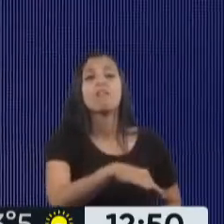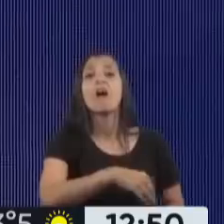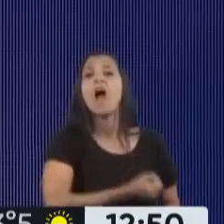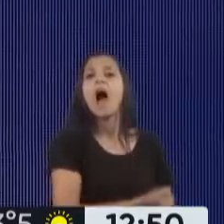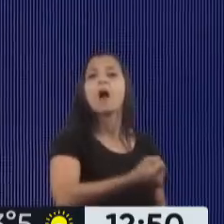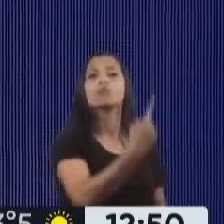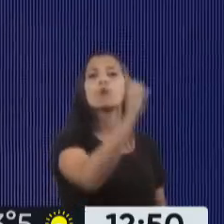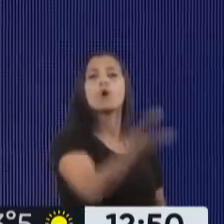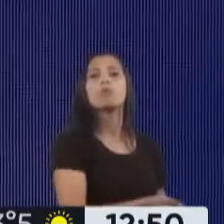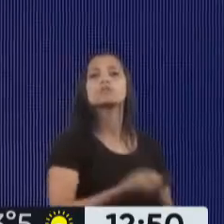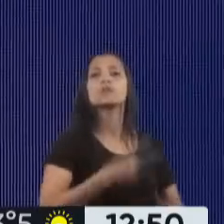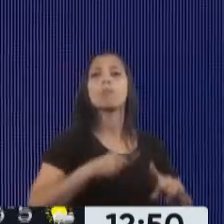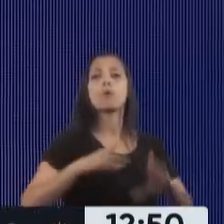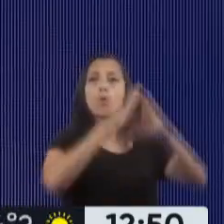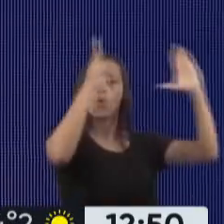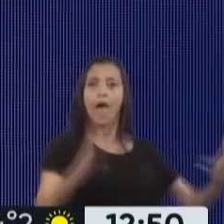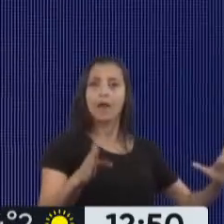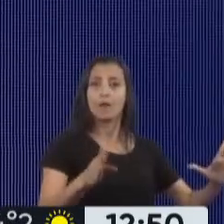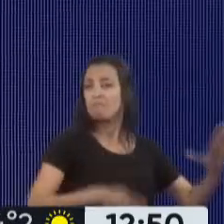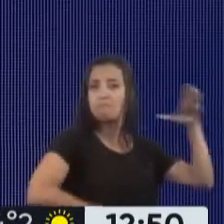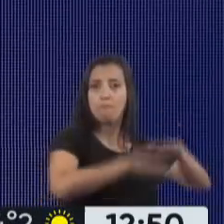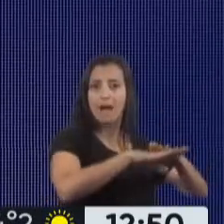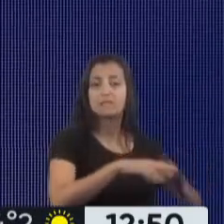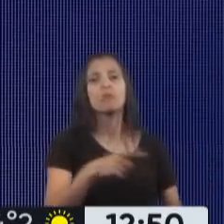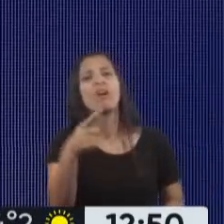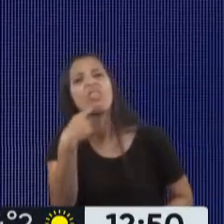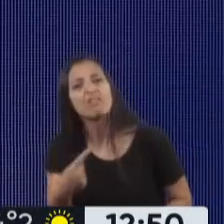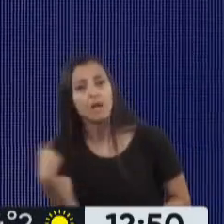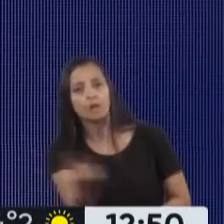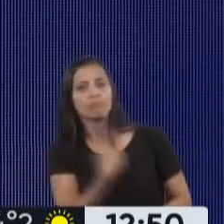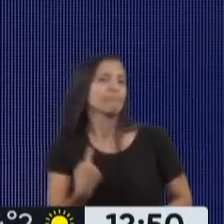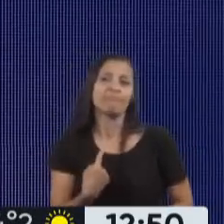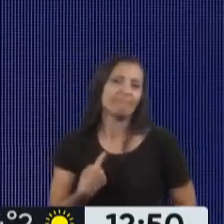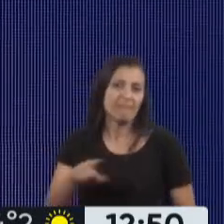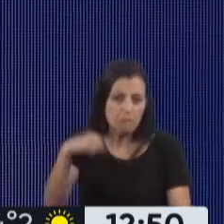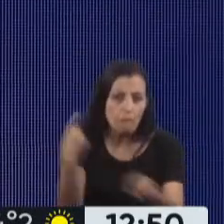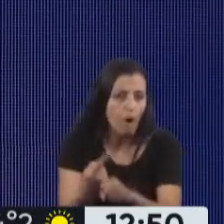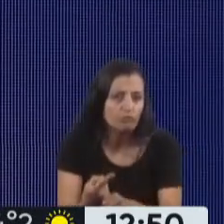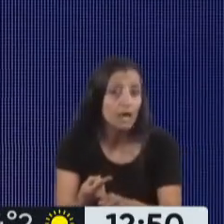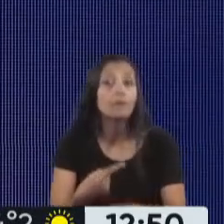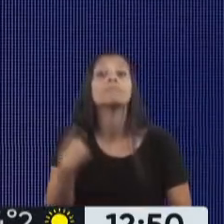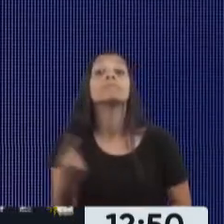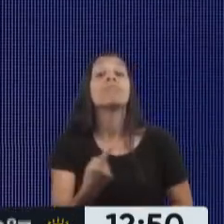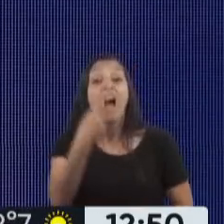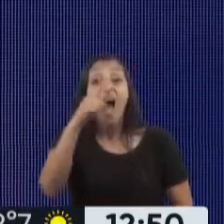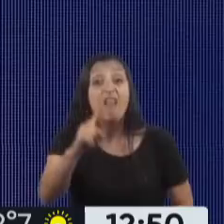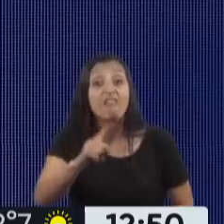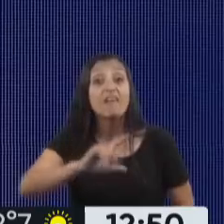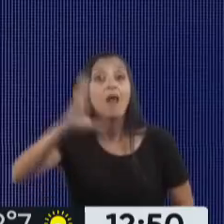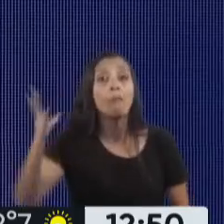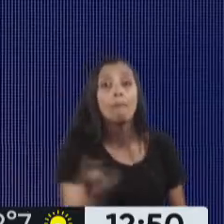año, que no lo íbamos a lograr nunca, bueno, nosotros lo logramos en el primer mes de